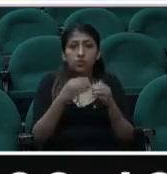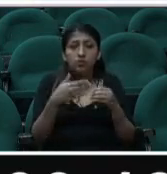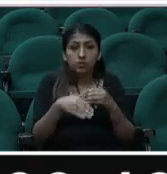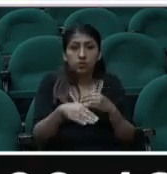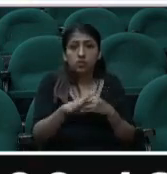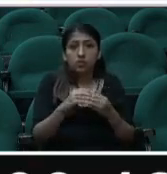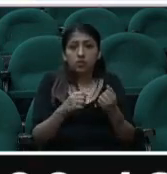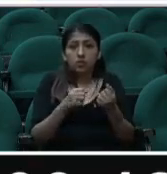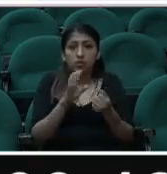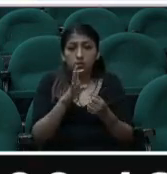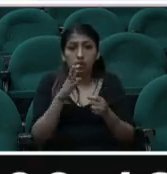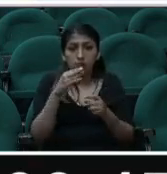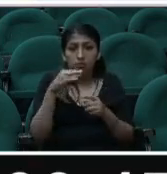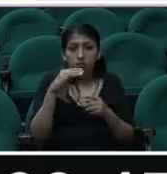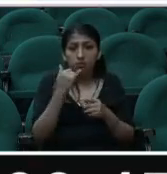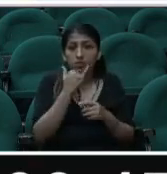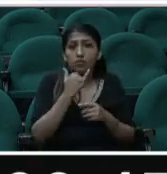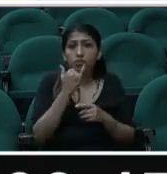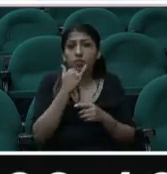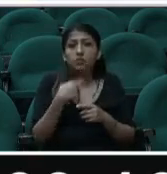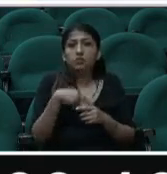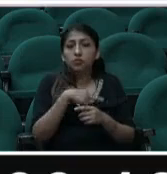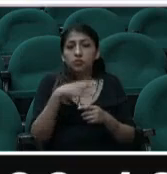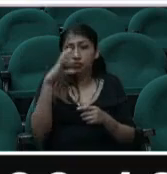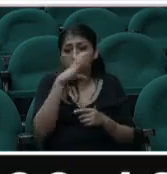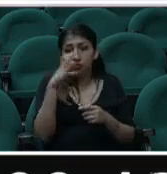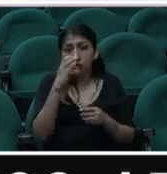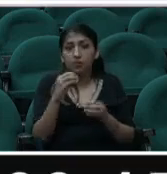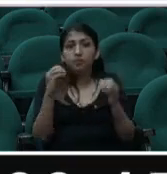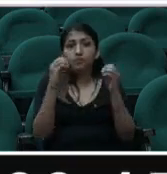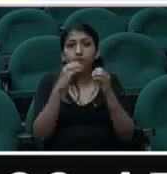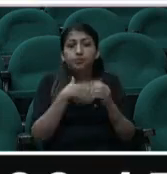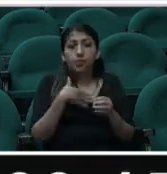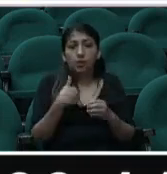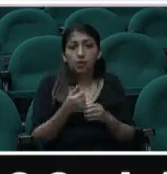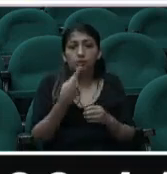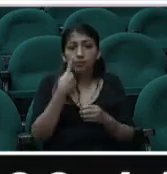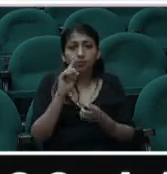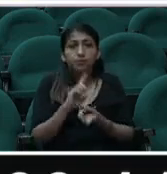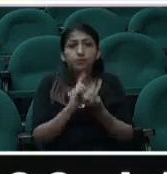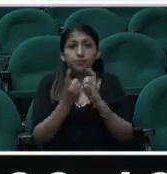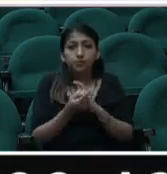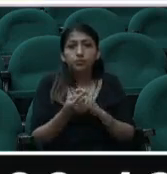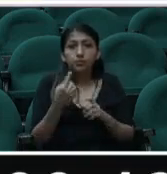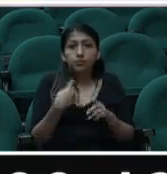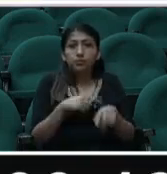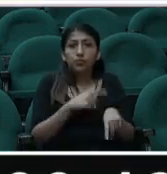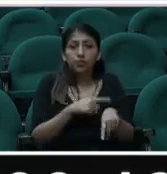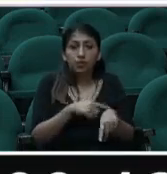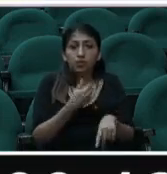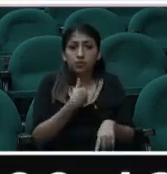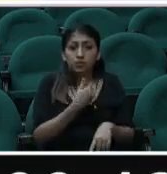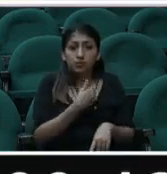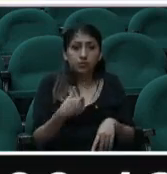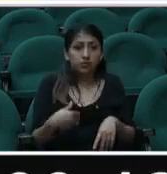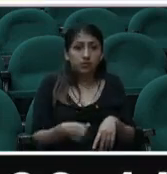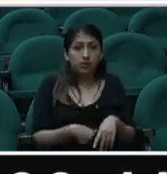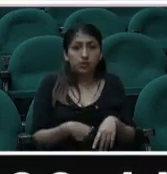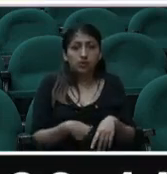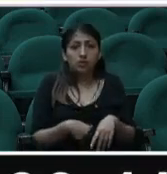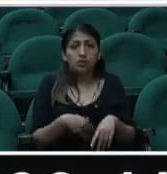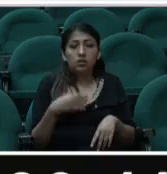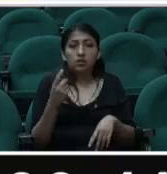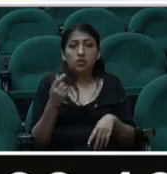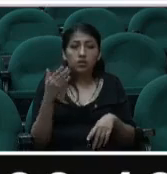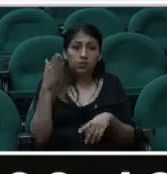exhorto de la ciencia hay que buscar el mejor mecanismo y ojo que tiene los tiempos del presidente inmediatamente